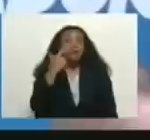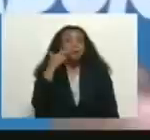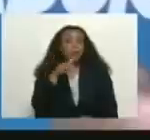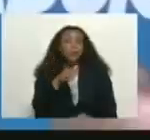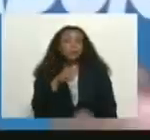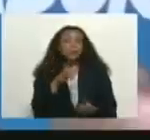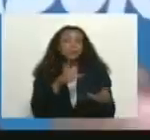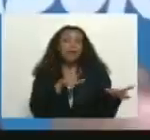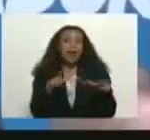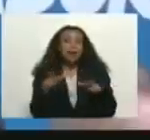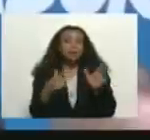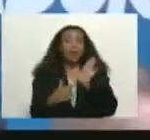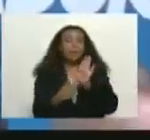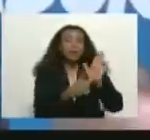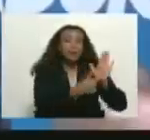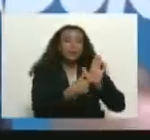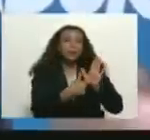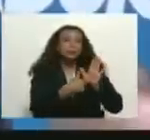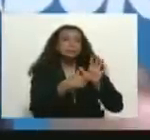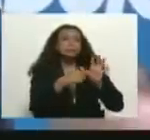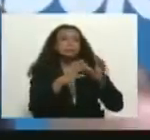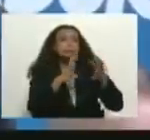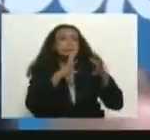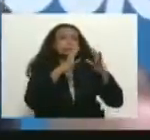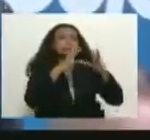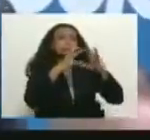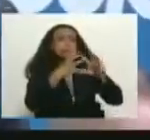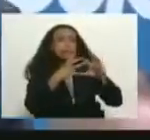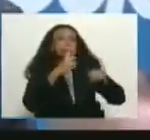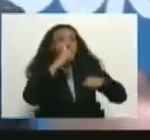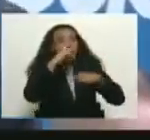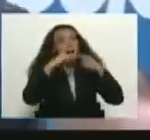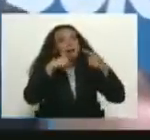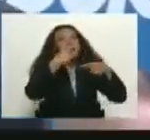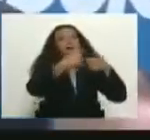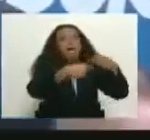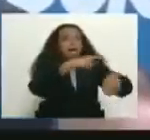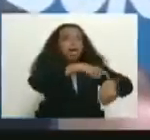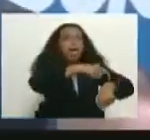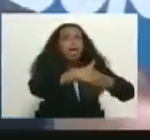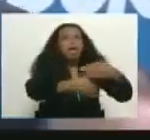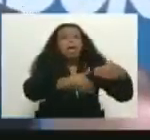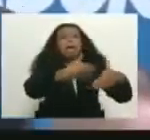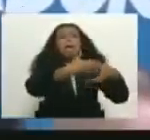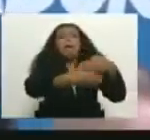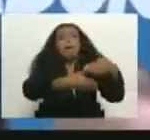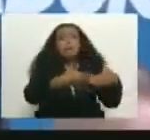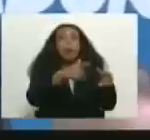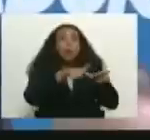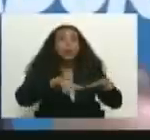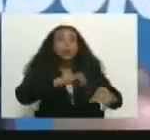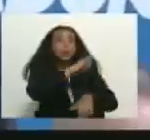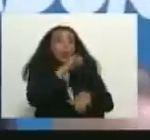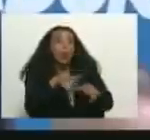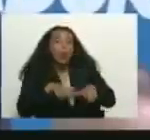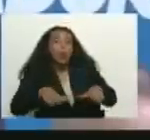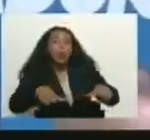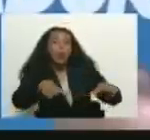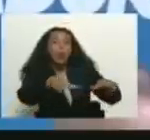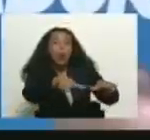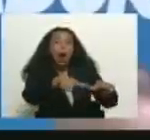Ya estaba presentando un mayor deterioro por el paso del tiempo. Allí hay una zona que es de